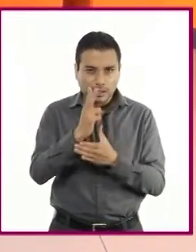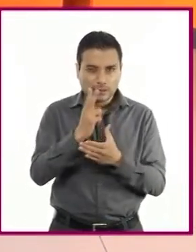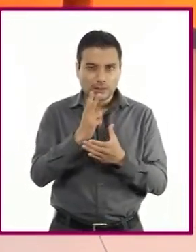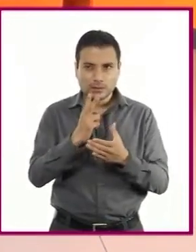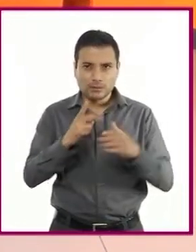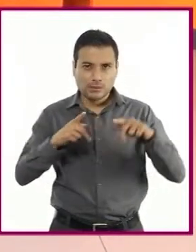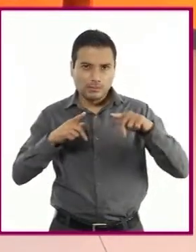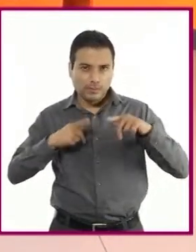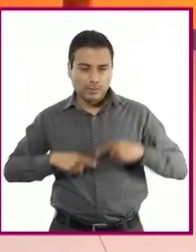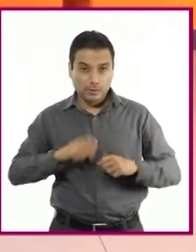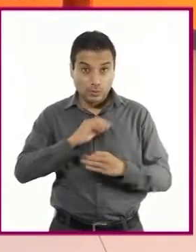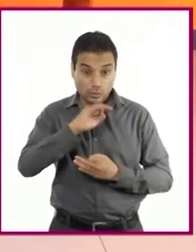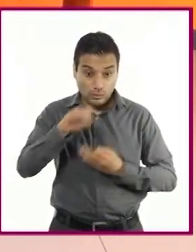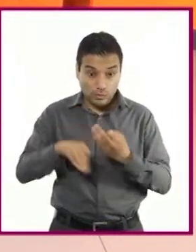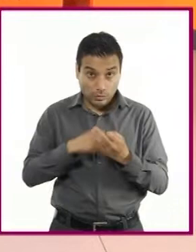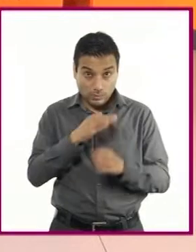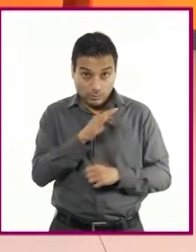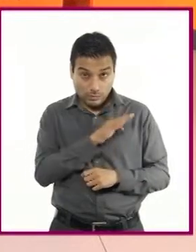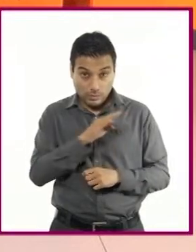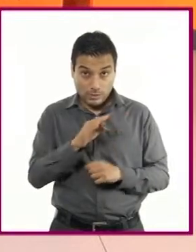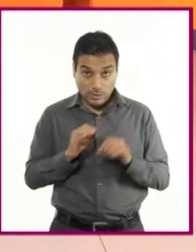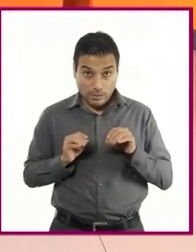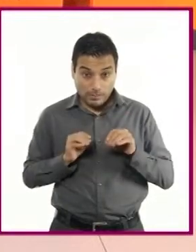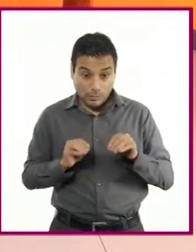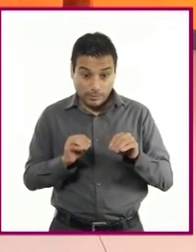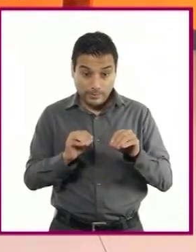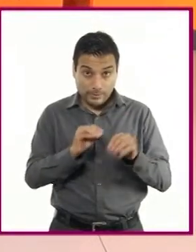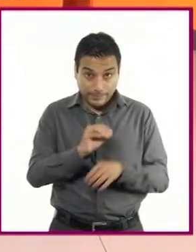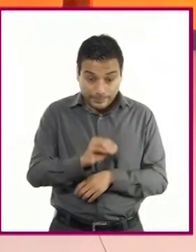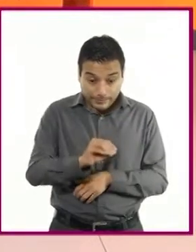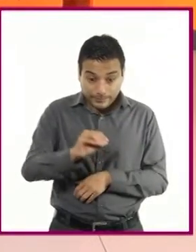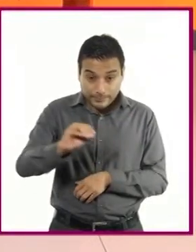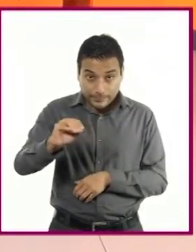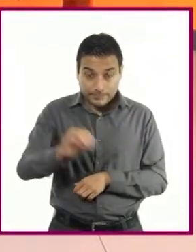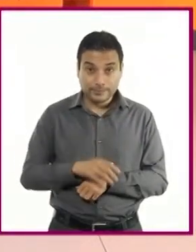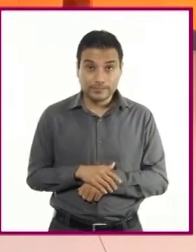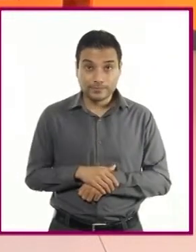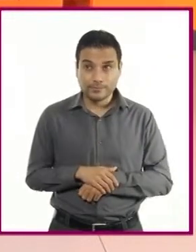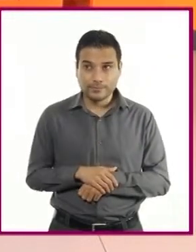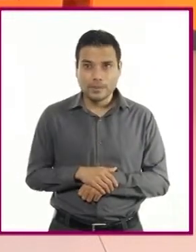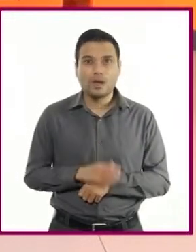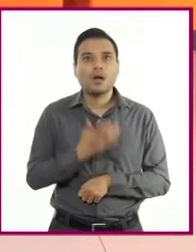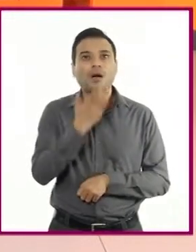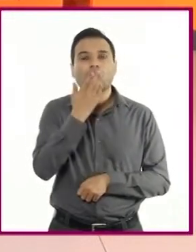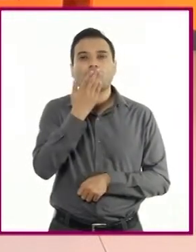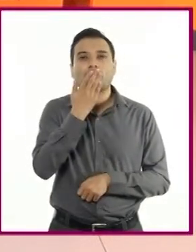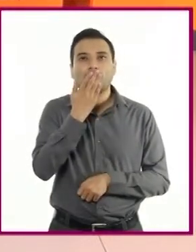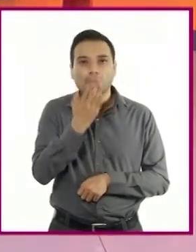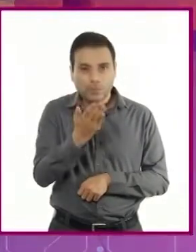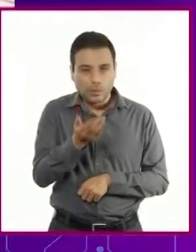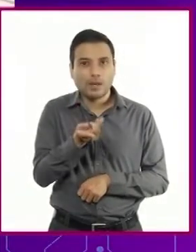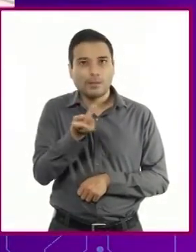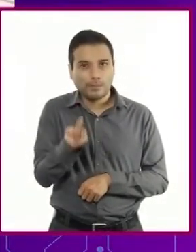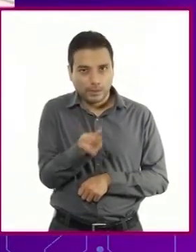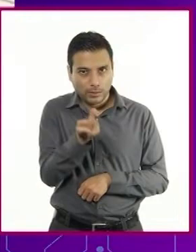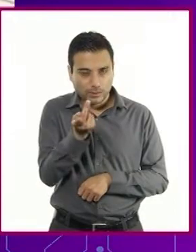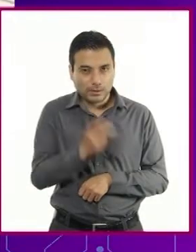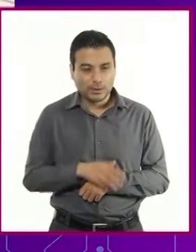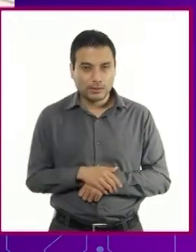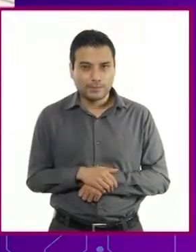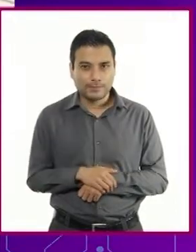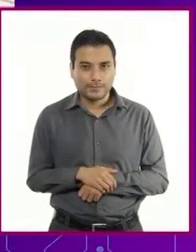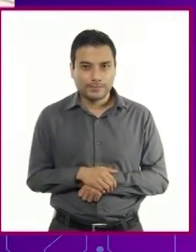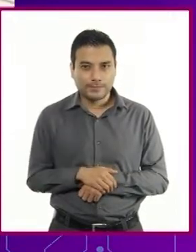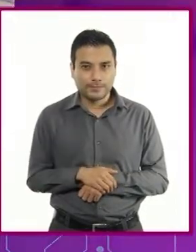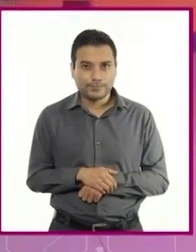de movimiento o de desplazarse de un lado a otro. Muy buena pregunta por parte de su alumna, maestra Brenda.